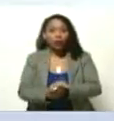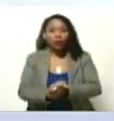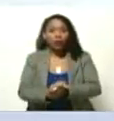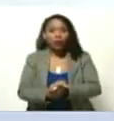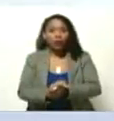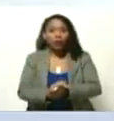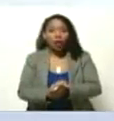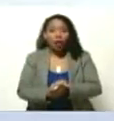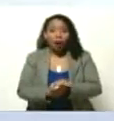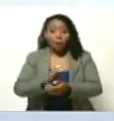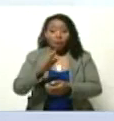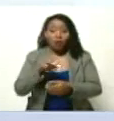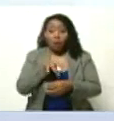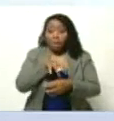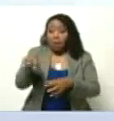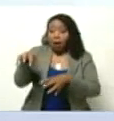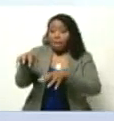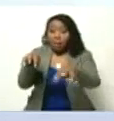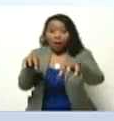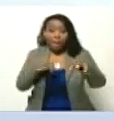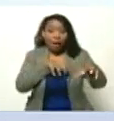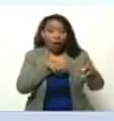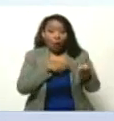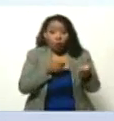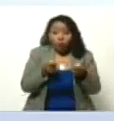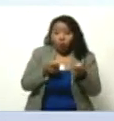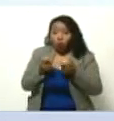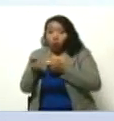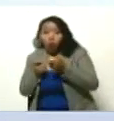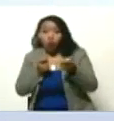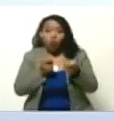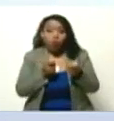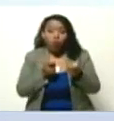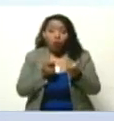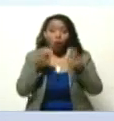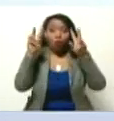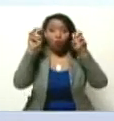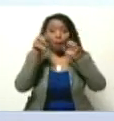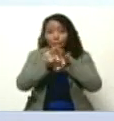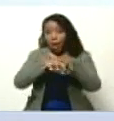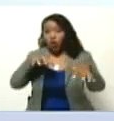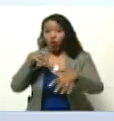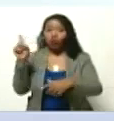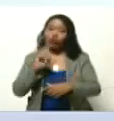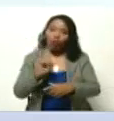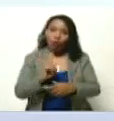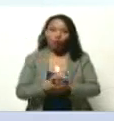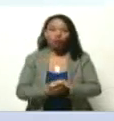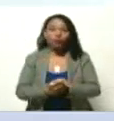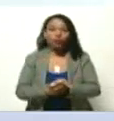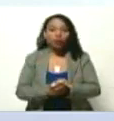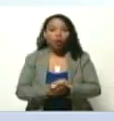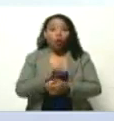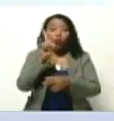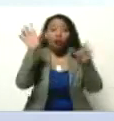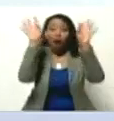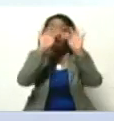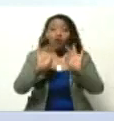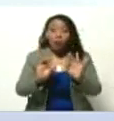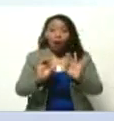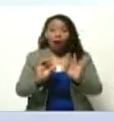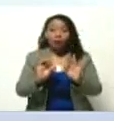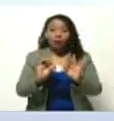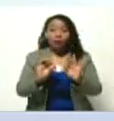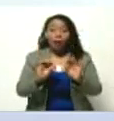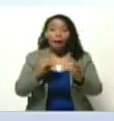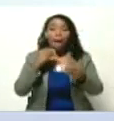El sectarismo no es la vía para concretar una nueva mayoría. El sectarismo es una vía para quedarse